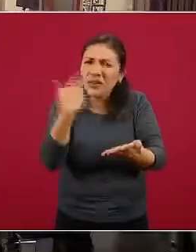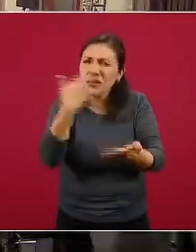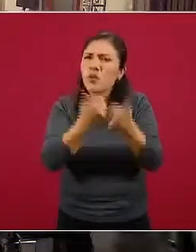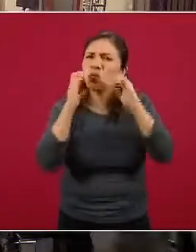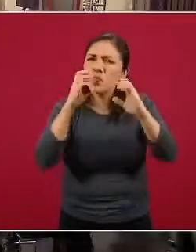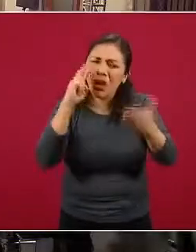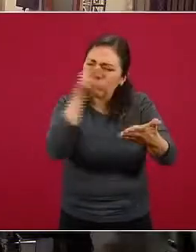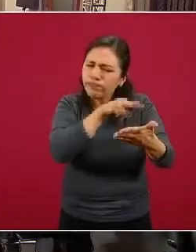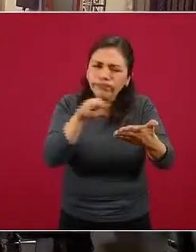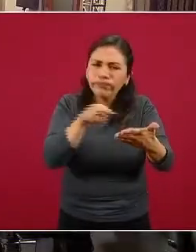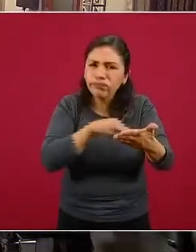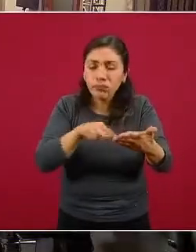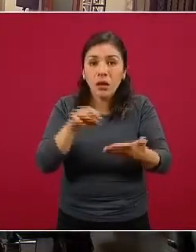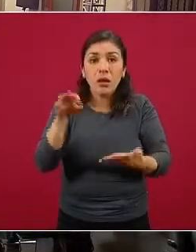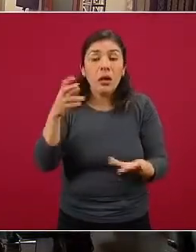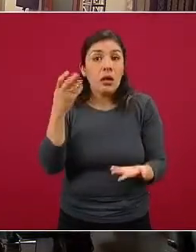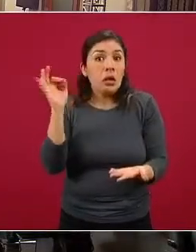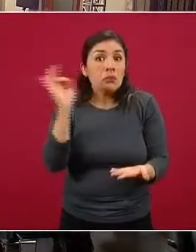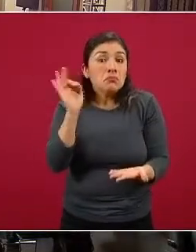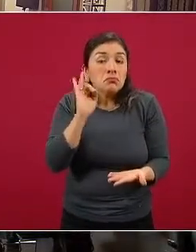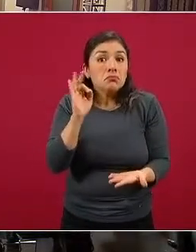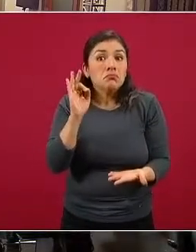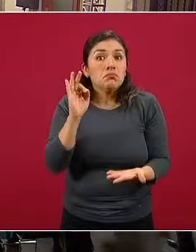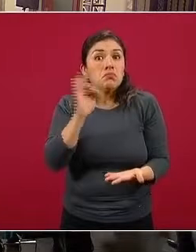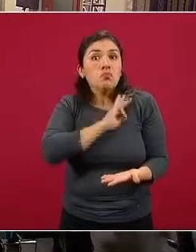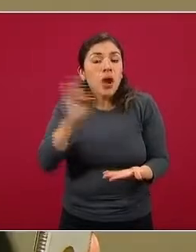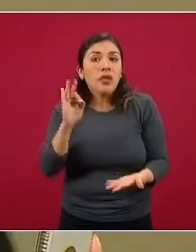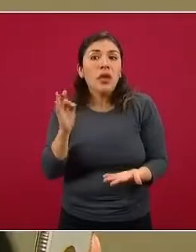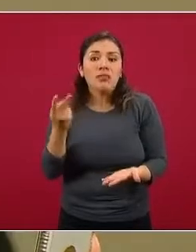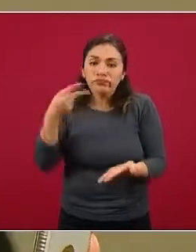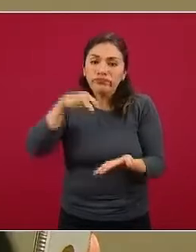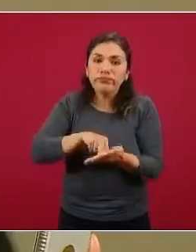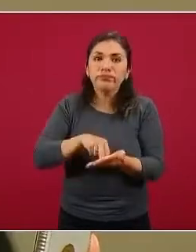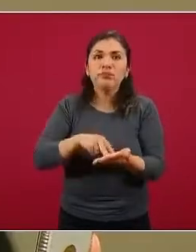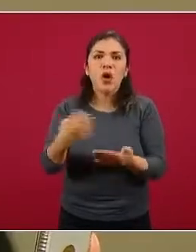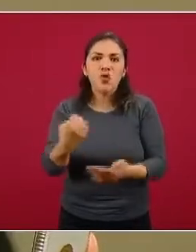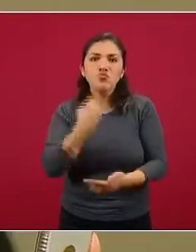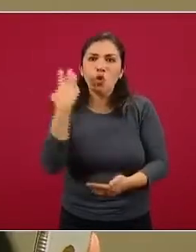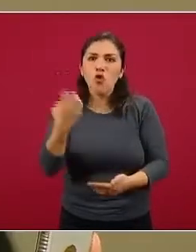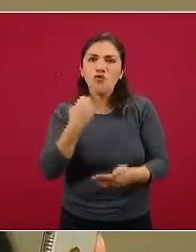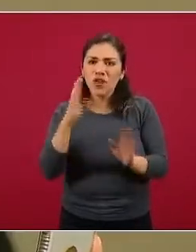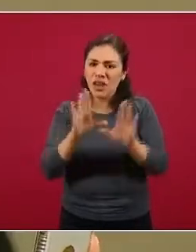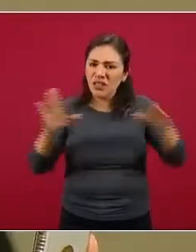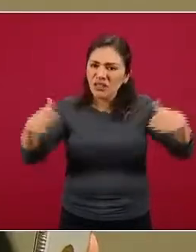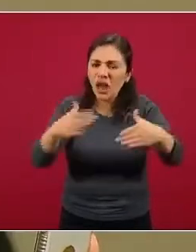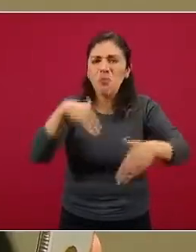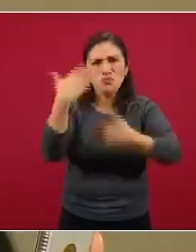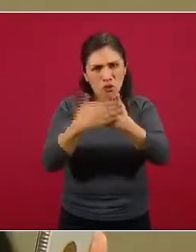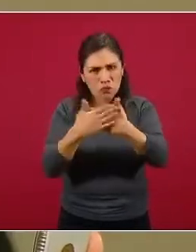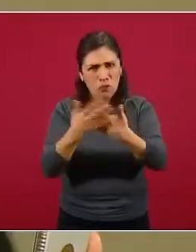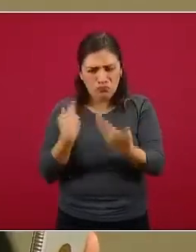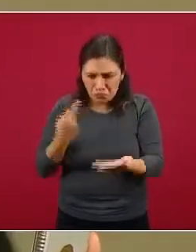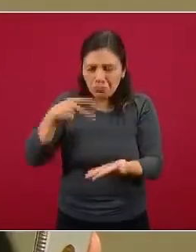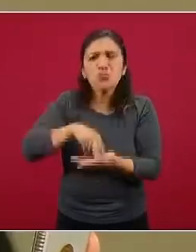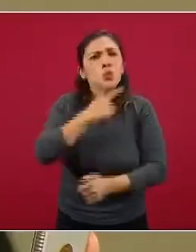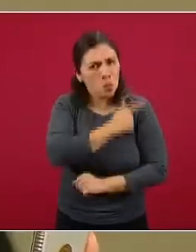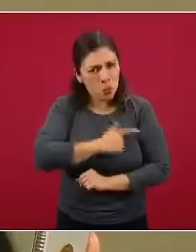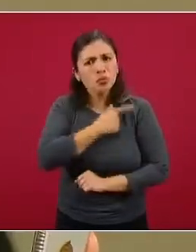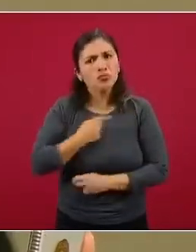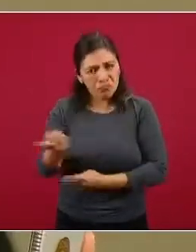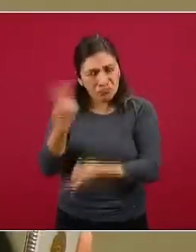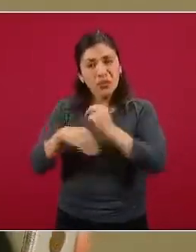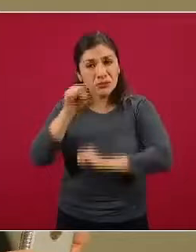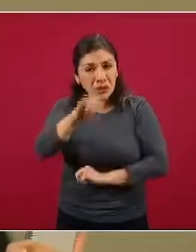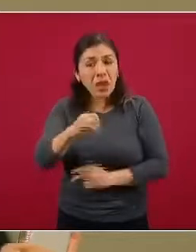cuidado. Y si da lugar a un coloquio más afinado posteriormente, yo con mucho gusto estoy aquí para